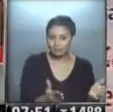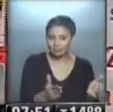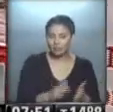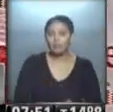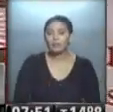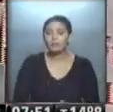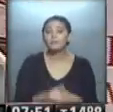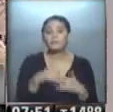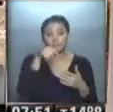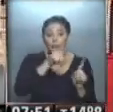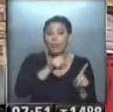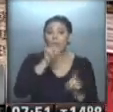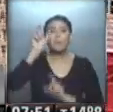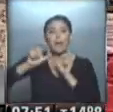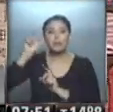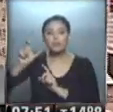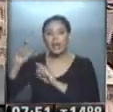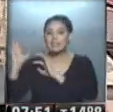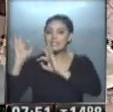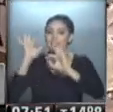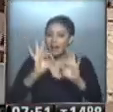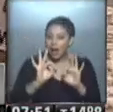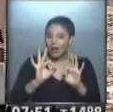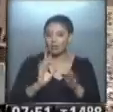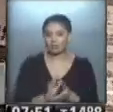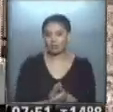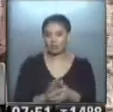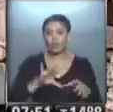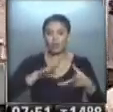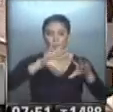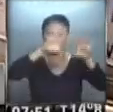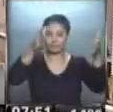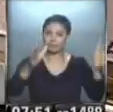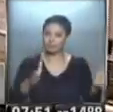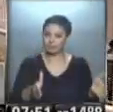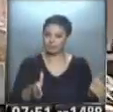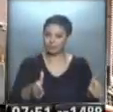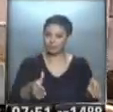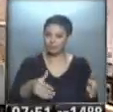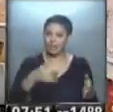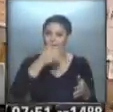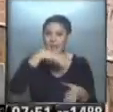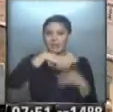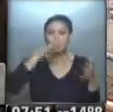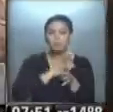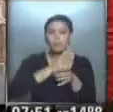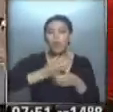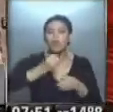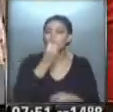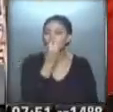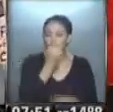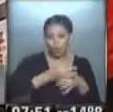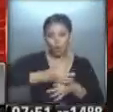pueblo argentino, es donde la gente sigue llegando, han dejado como una suerte de estructura de una gran rosa, un ramo de